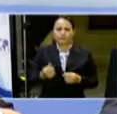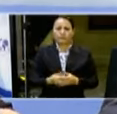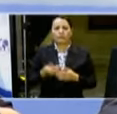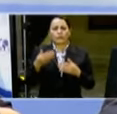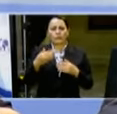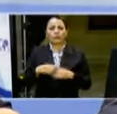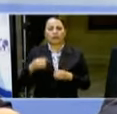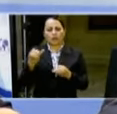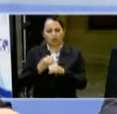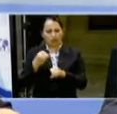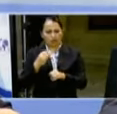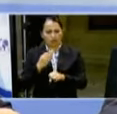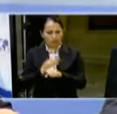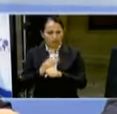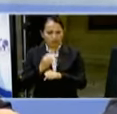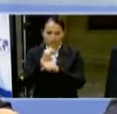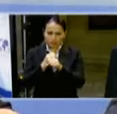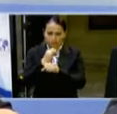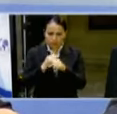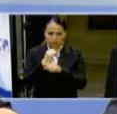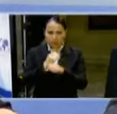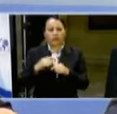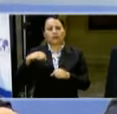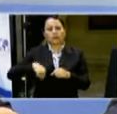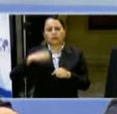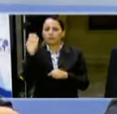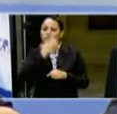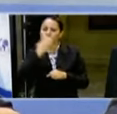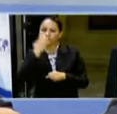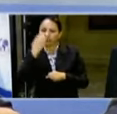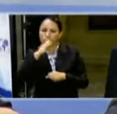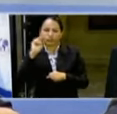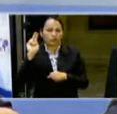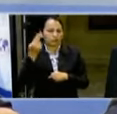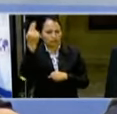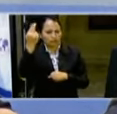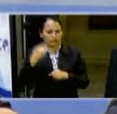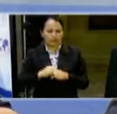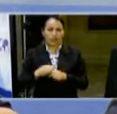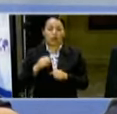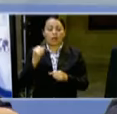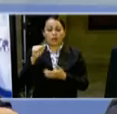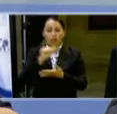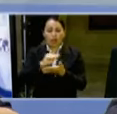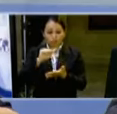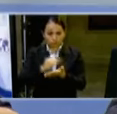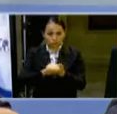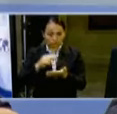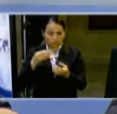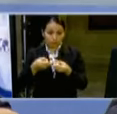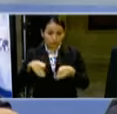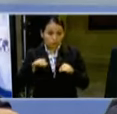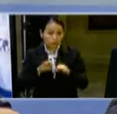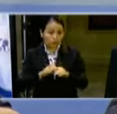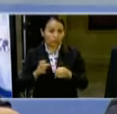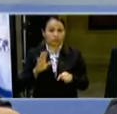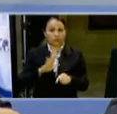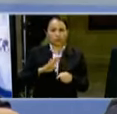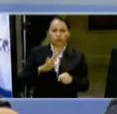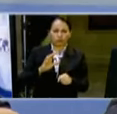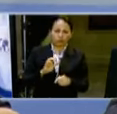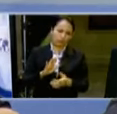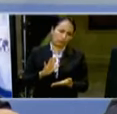estamos analizando la política exterior desde la academia, razón por la cual no puedo dejar de citar algunos autores importantes. Cuando hablamos, por